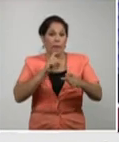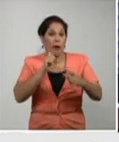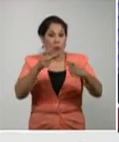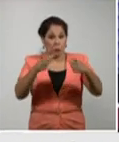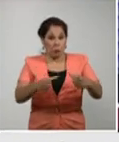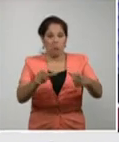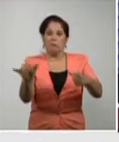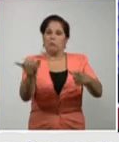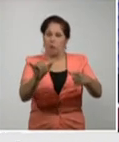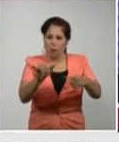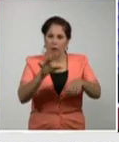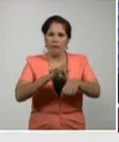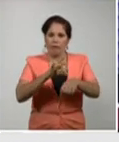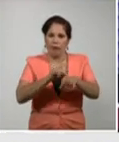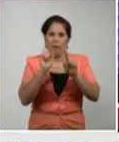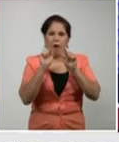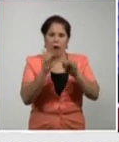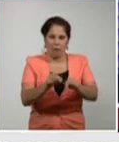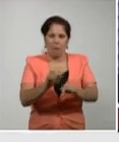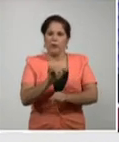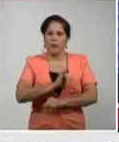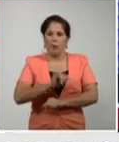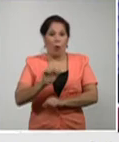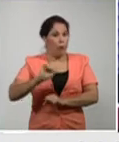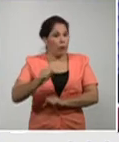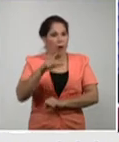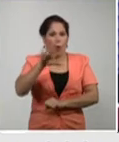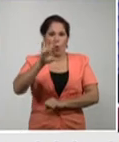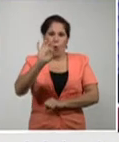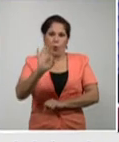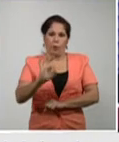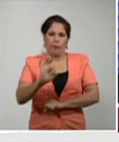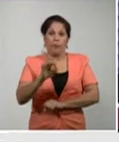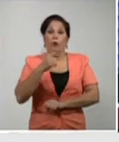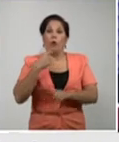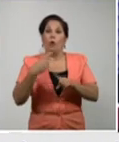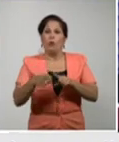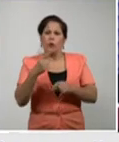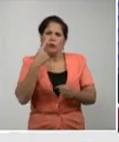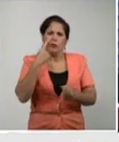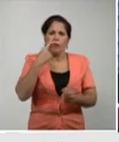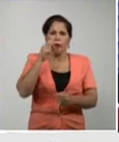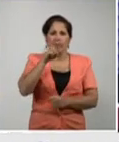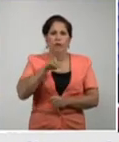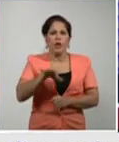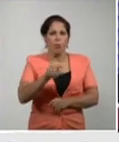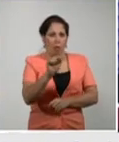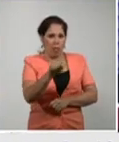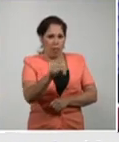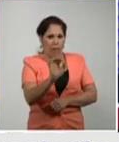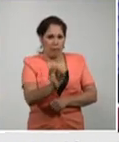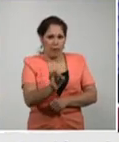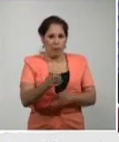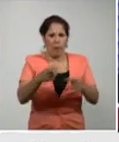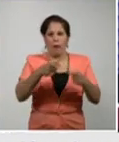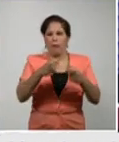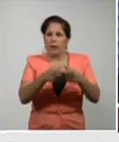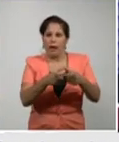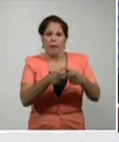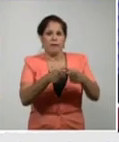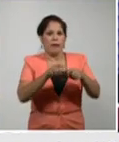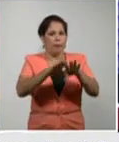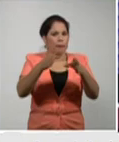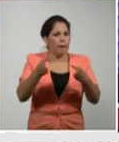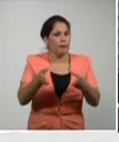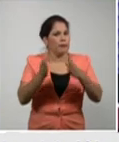Esto traduce que el riesgo. Ahora, una cosa es que tú identifiques el virus ahí y otra cosa es que